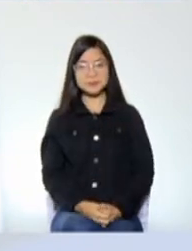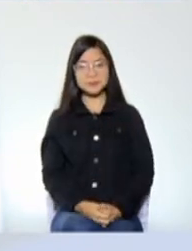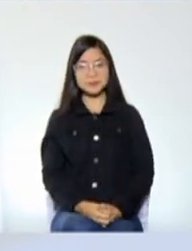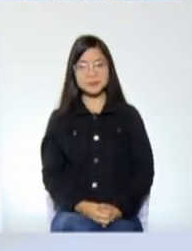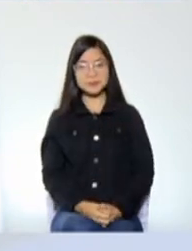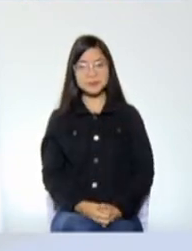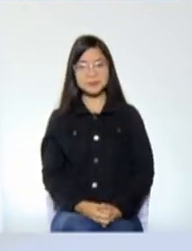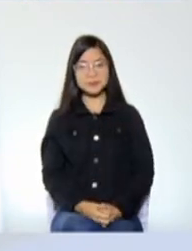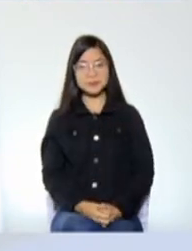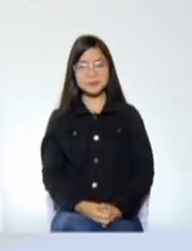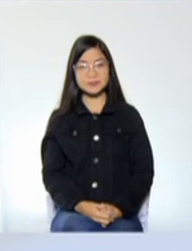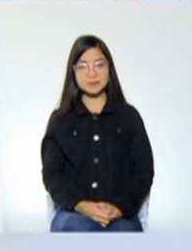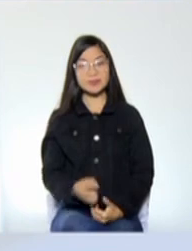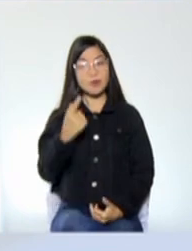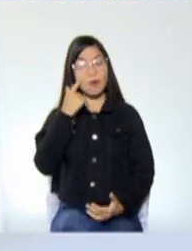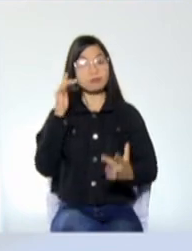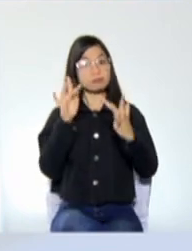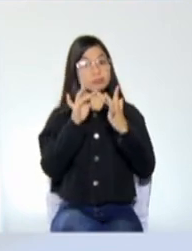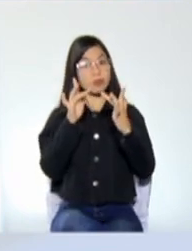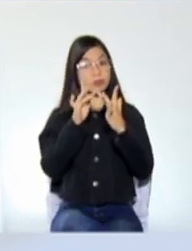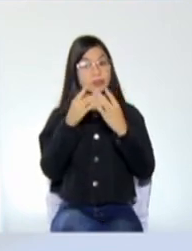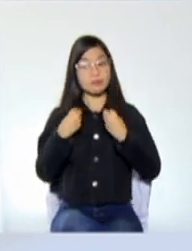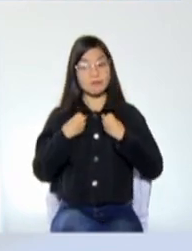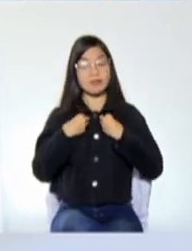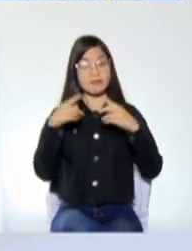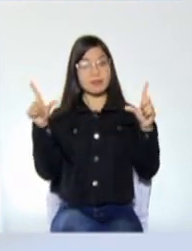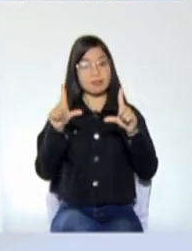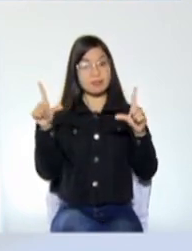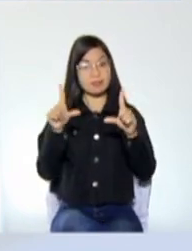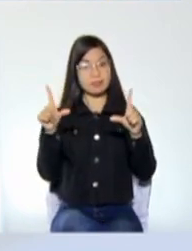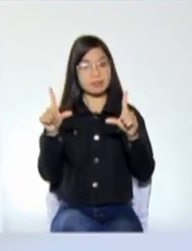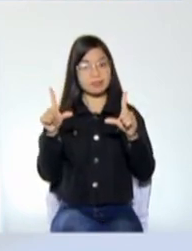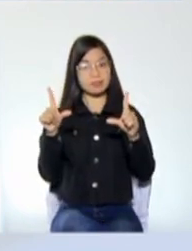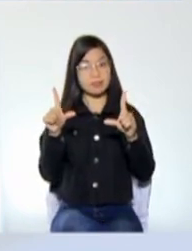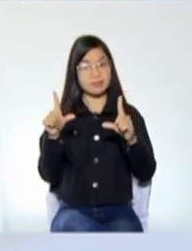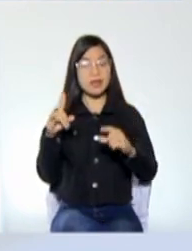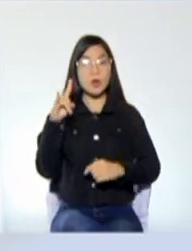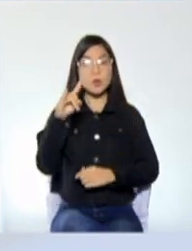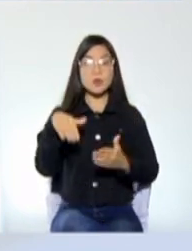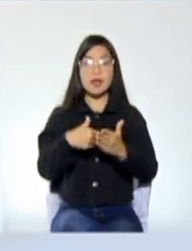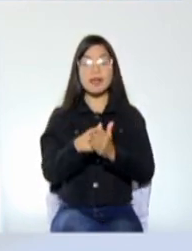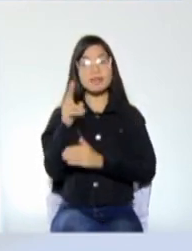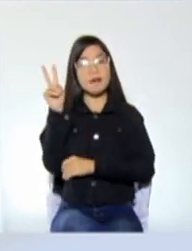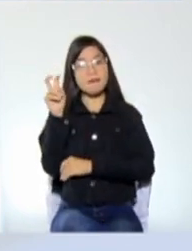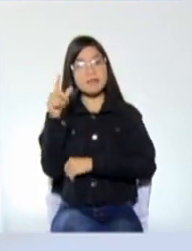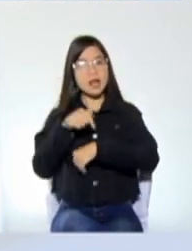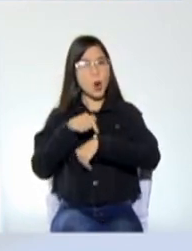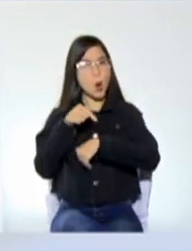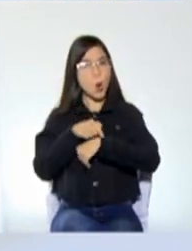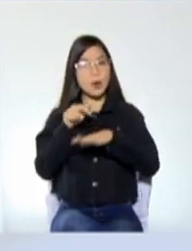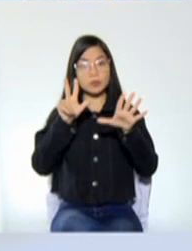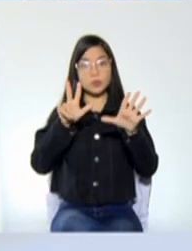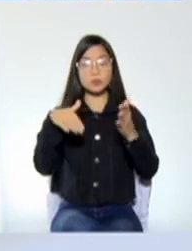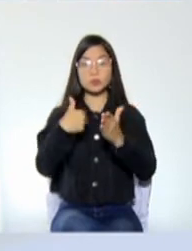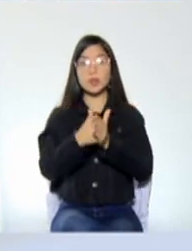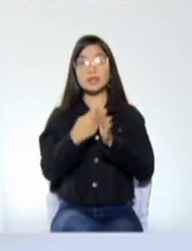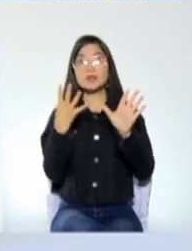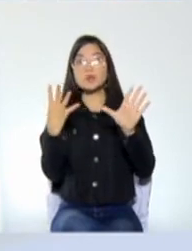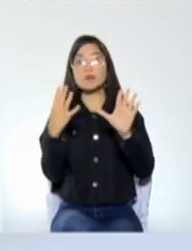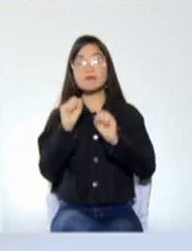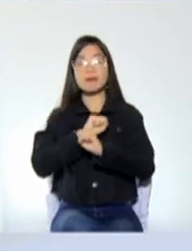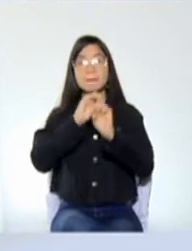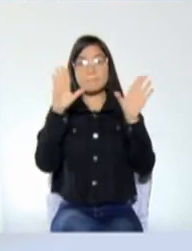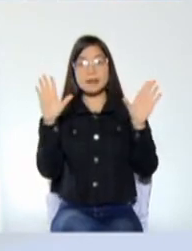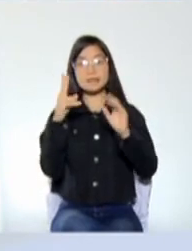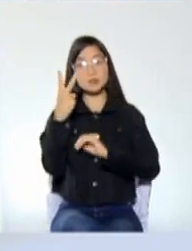hoy, la cita es a que nos sintonicen a través de la pantalla de Vive TV, de lunes a viernes. ¿En qué horario? De 8 a